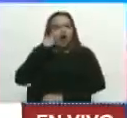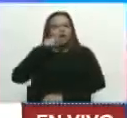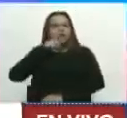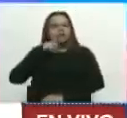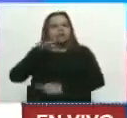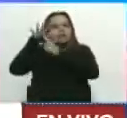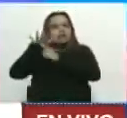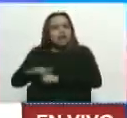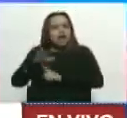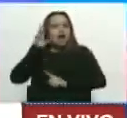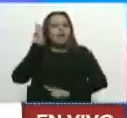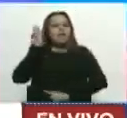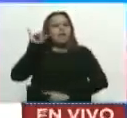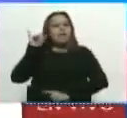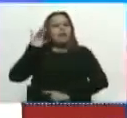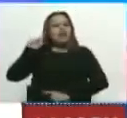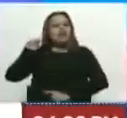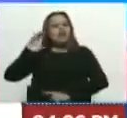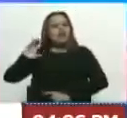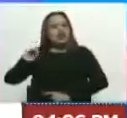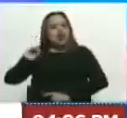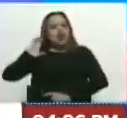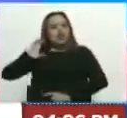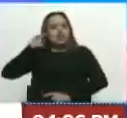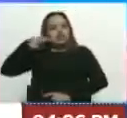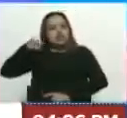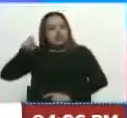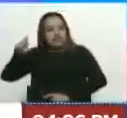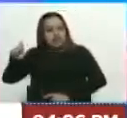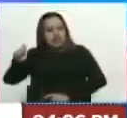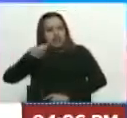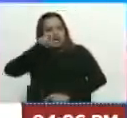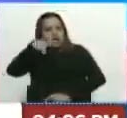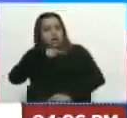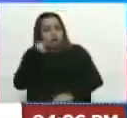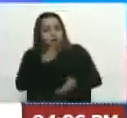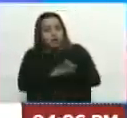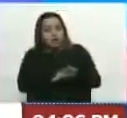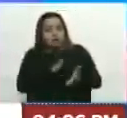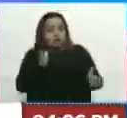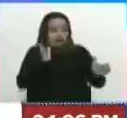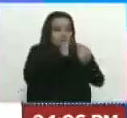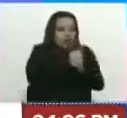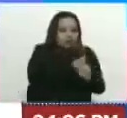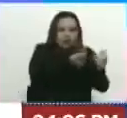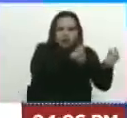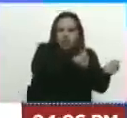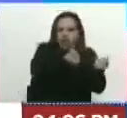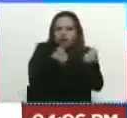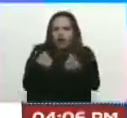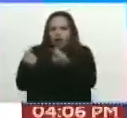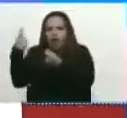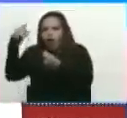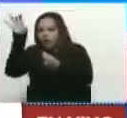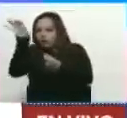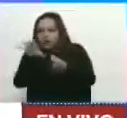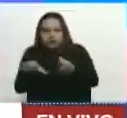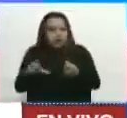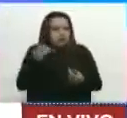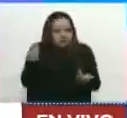sabe que después de su muerte se le encuentran cuentas en el extranjero que no son explicables